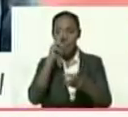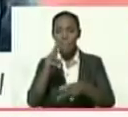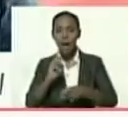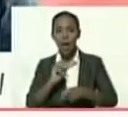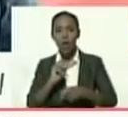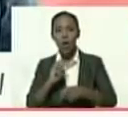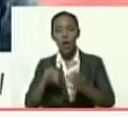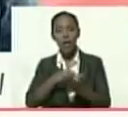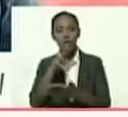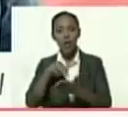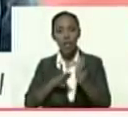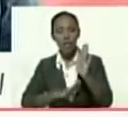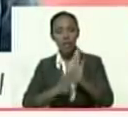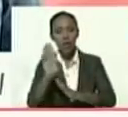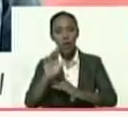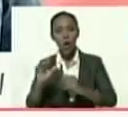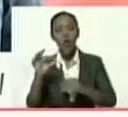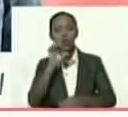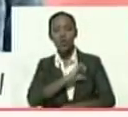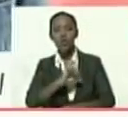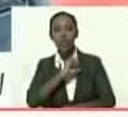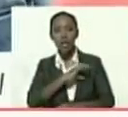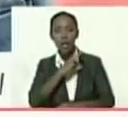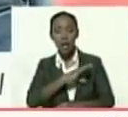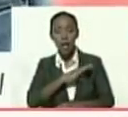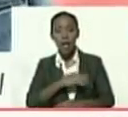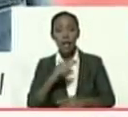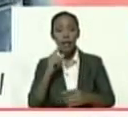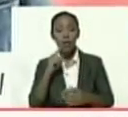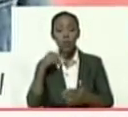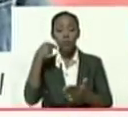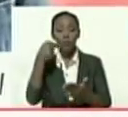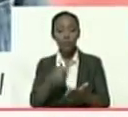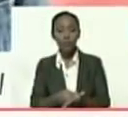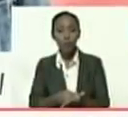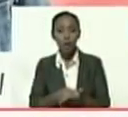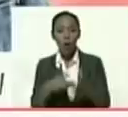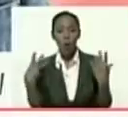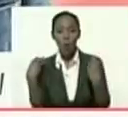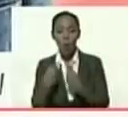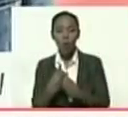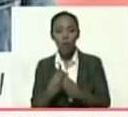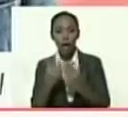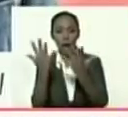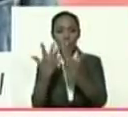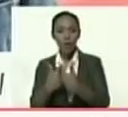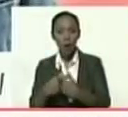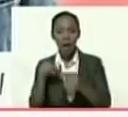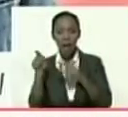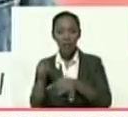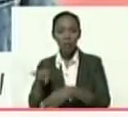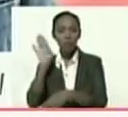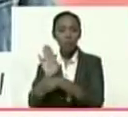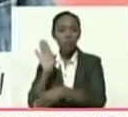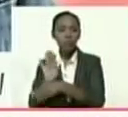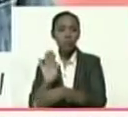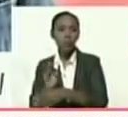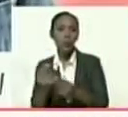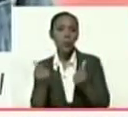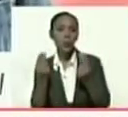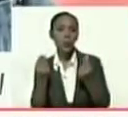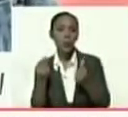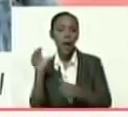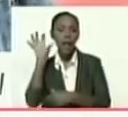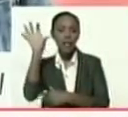Desarrollo Económico y Social y nombró una junta administradora, decía Guaidó, que esto para preservar los recursos del